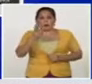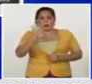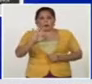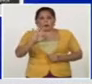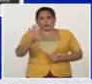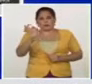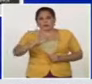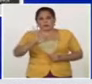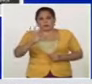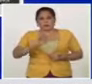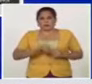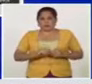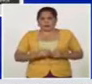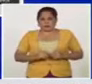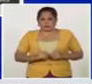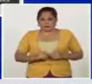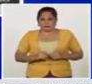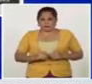4,8%.